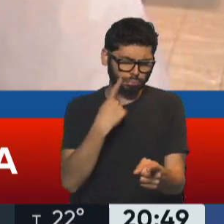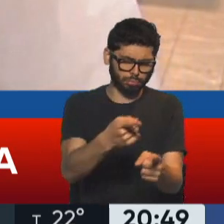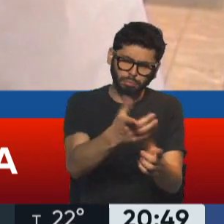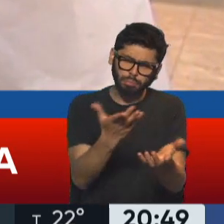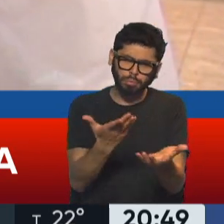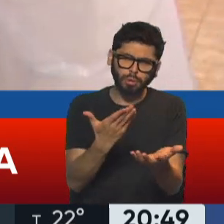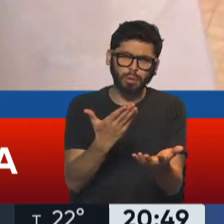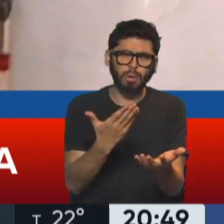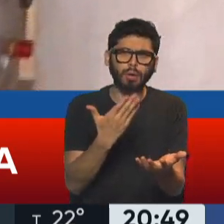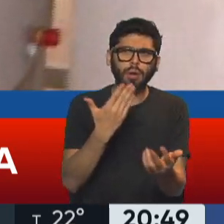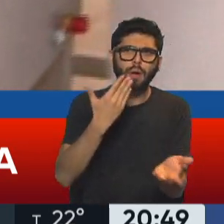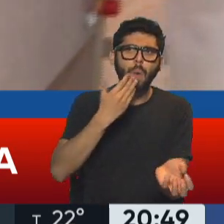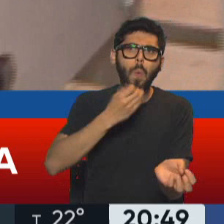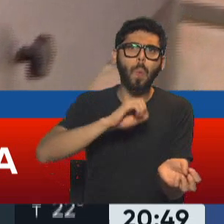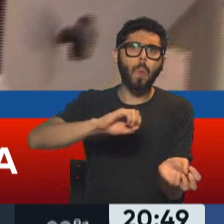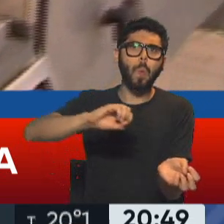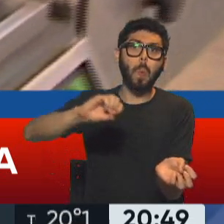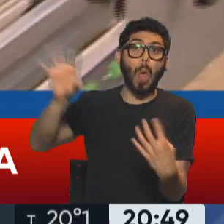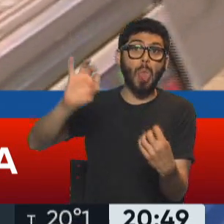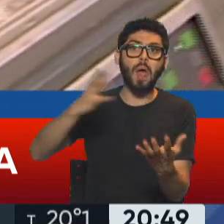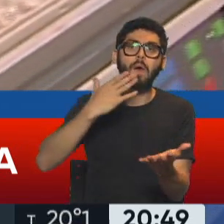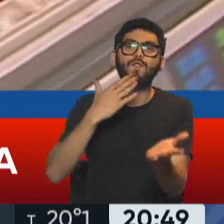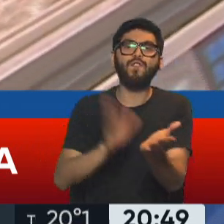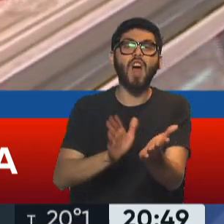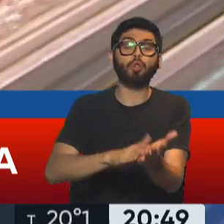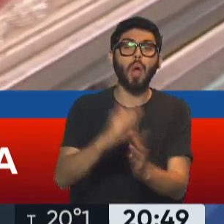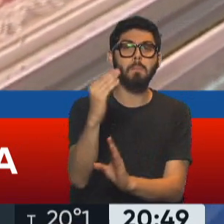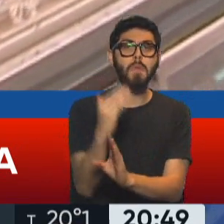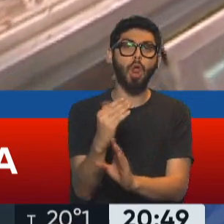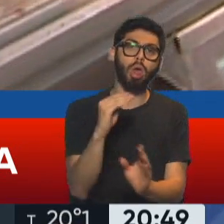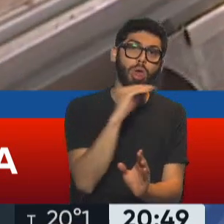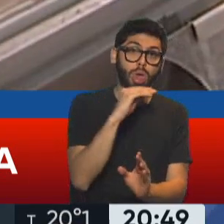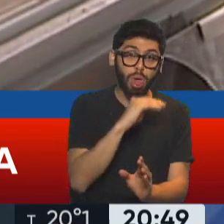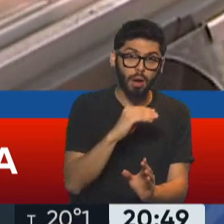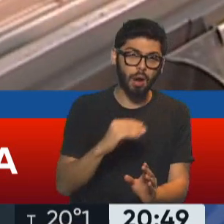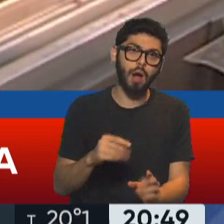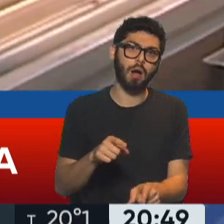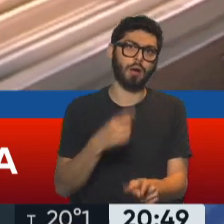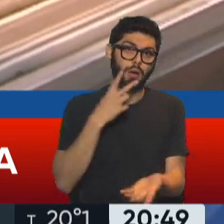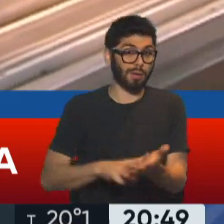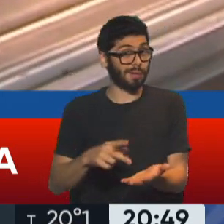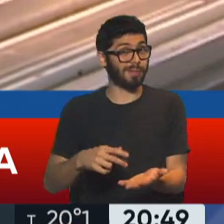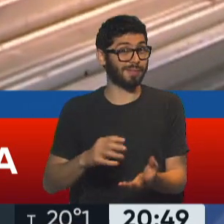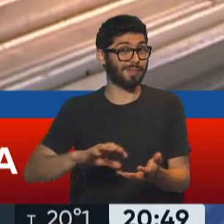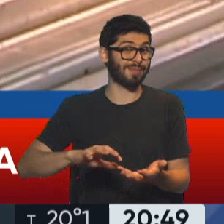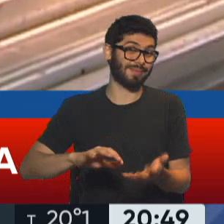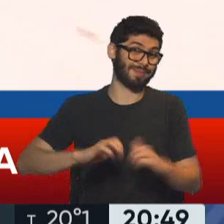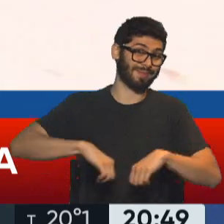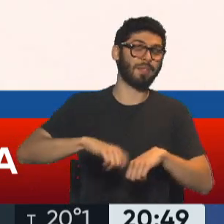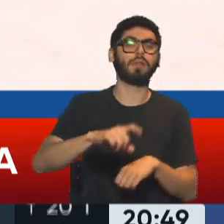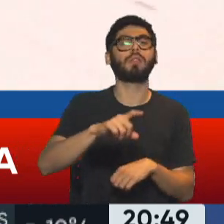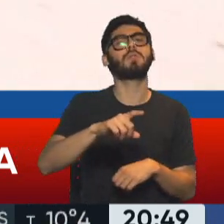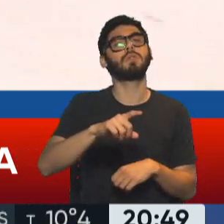de su facturación en el 90% de ellos. ¿Y qué se determinó? Se determinó que había